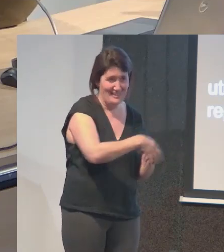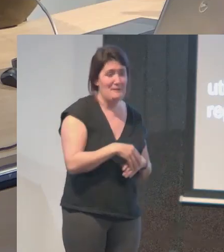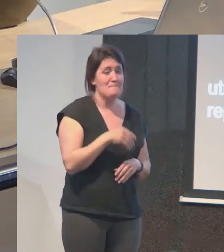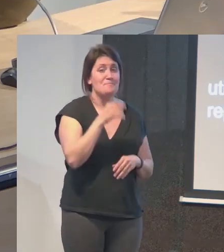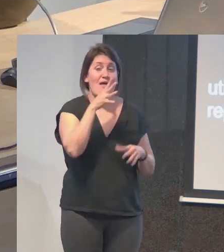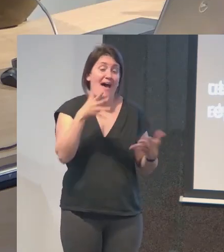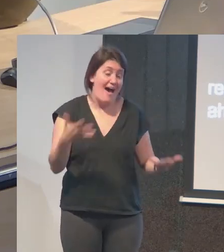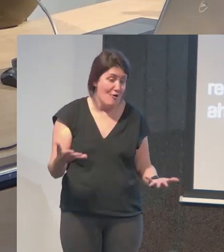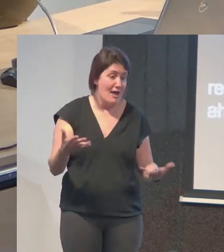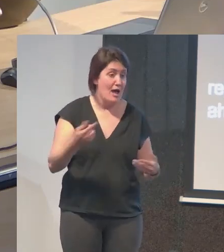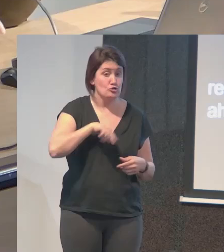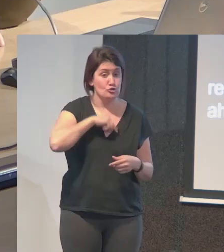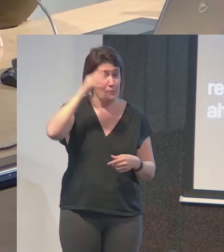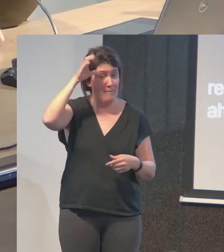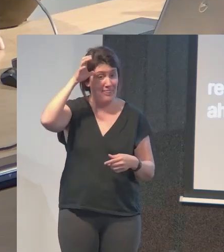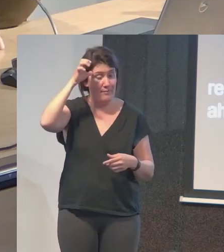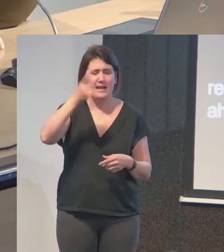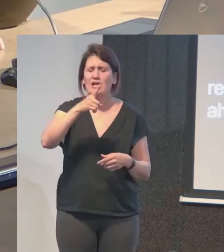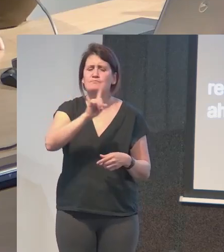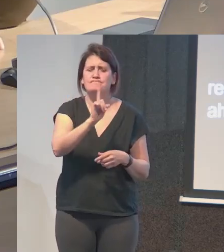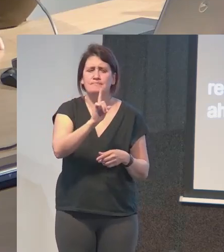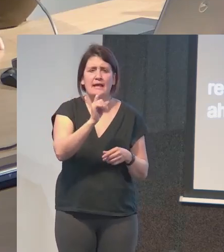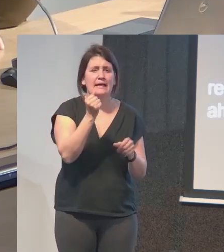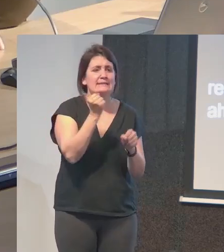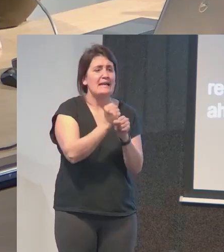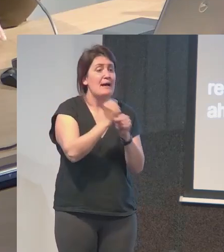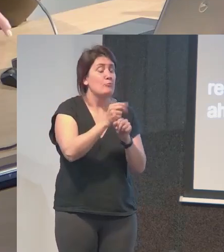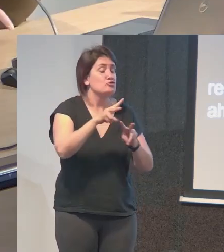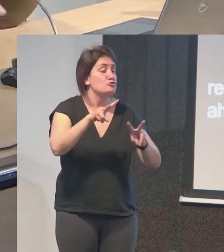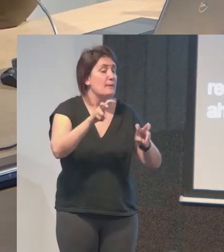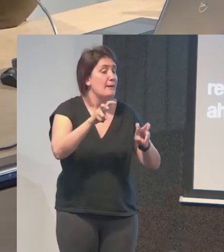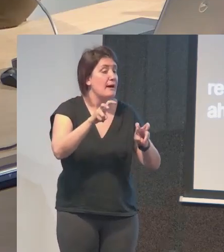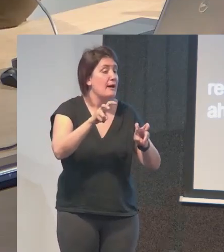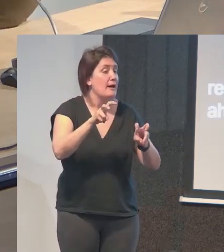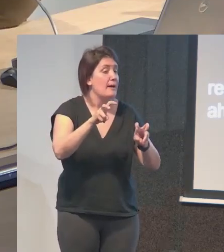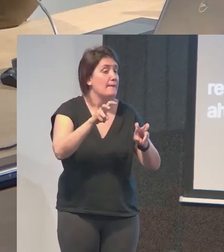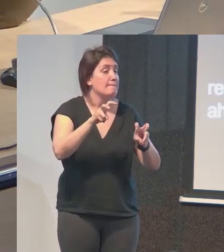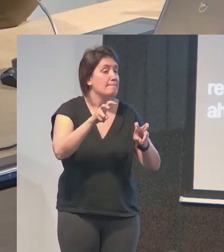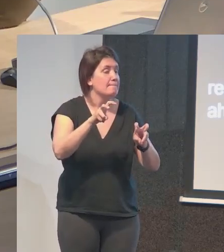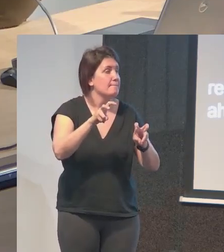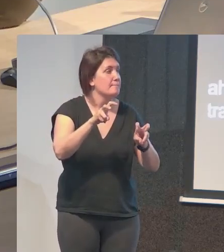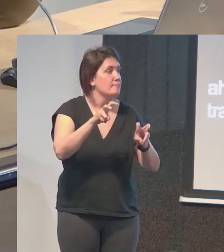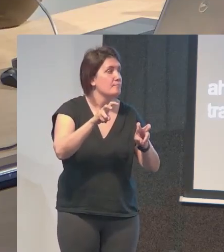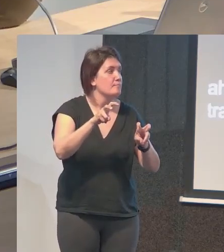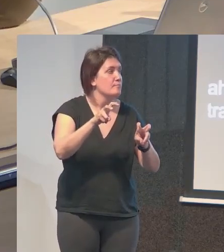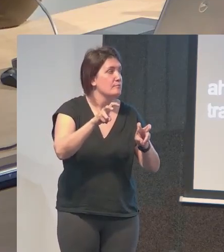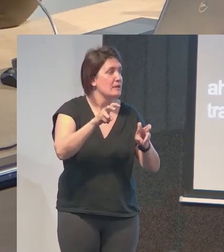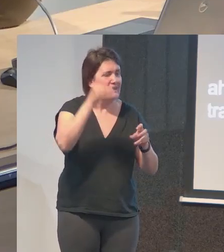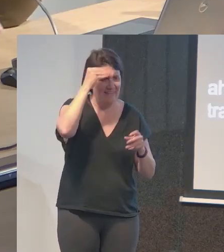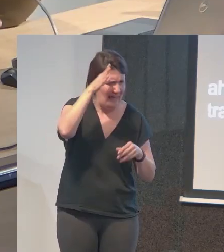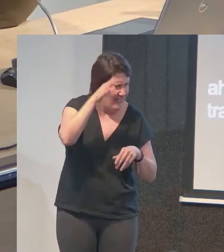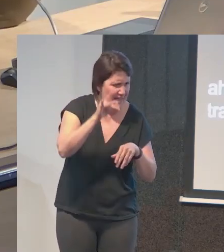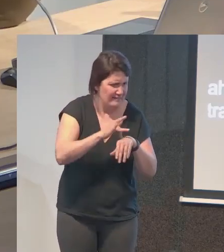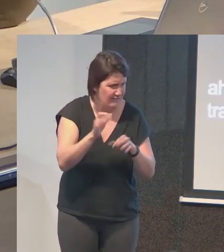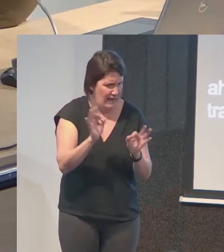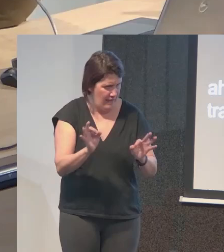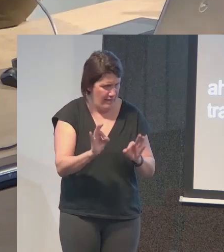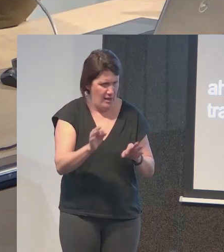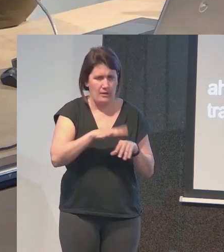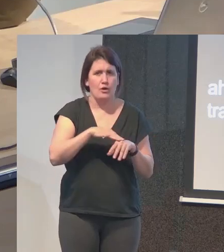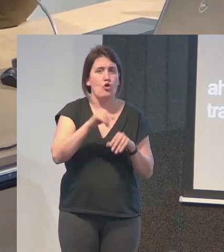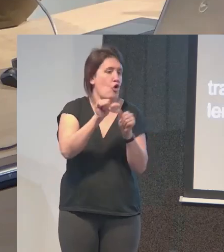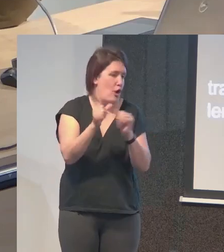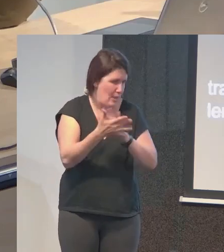Ahora mismo nosotros en el BCPL no trabajamos sobre traducción automática ni inteligencia artificial con la lengua